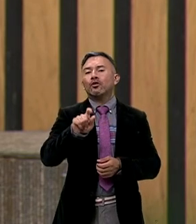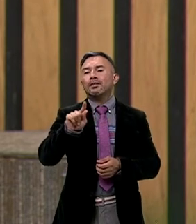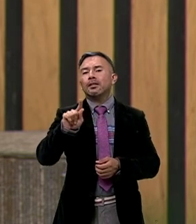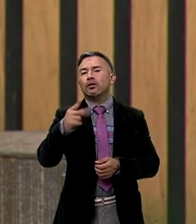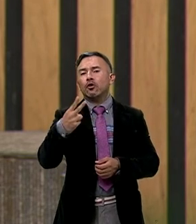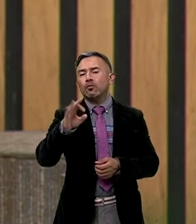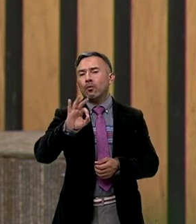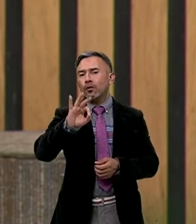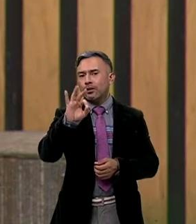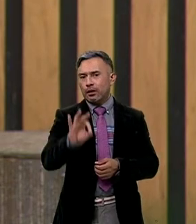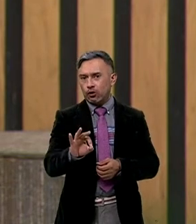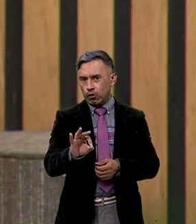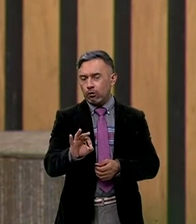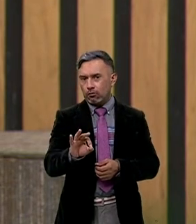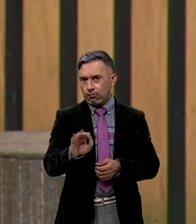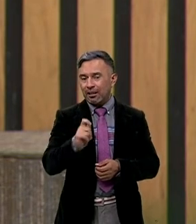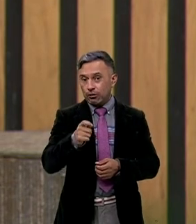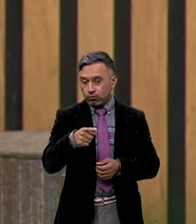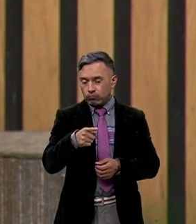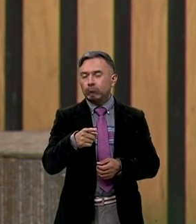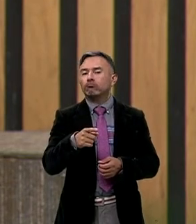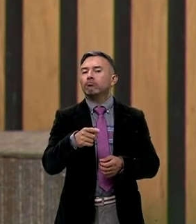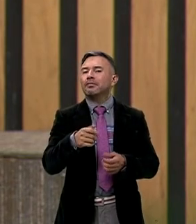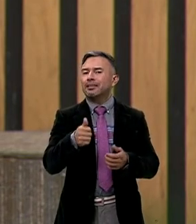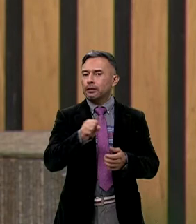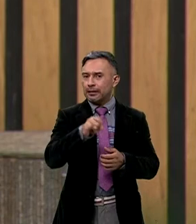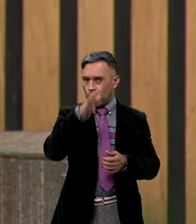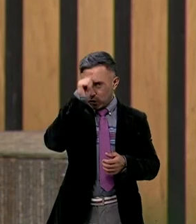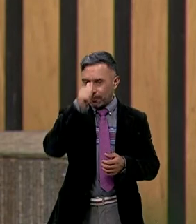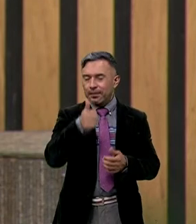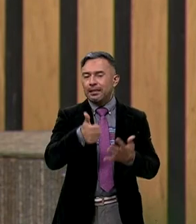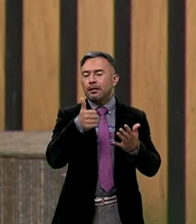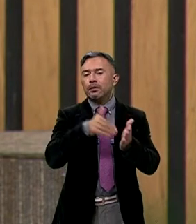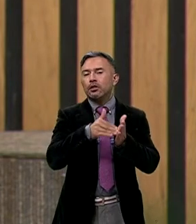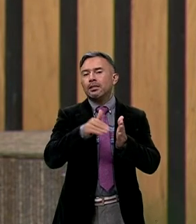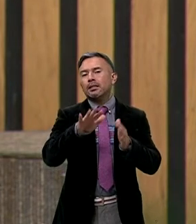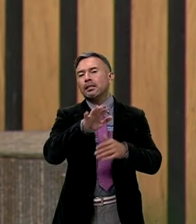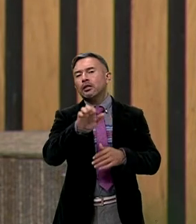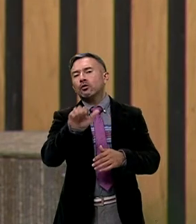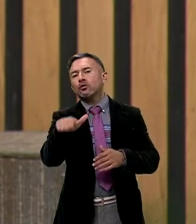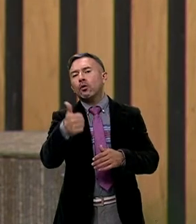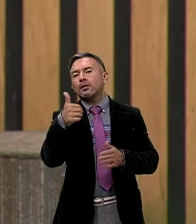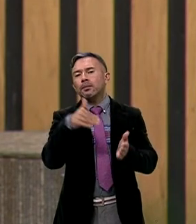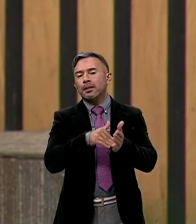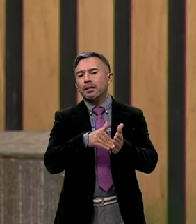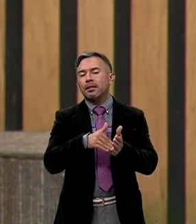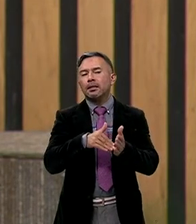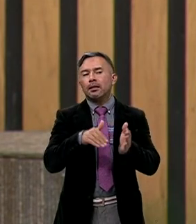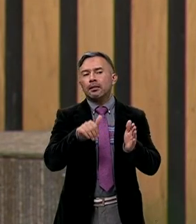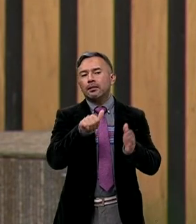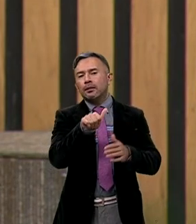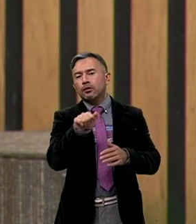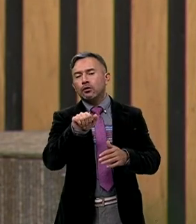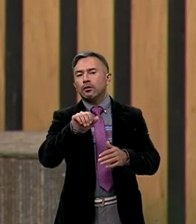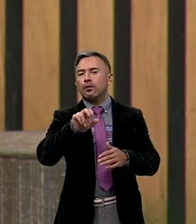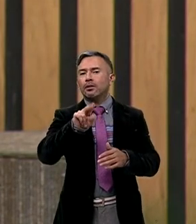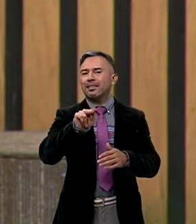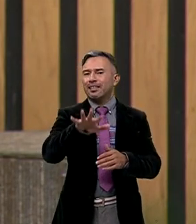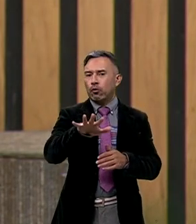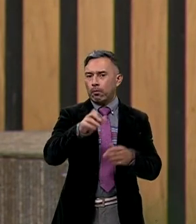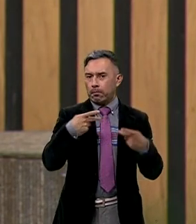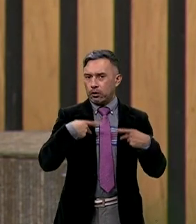por ciento es decir 6 millones 511 mil 385 ciudadanos